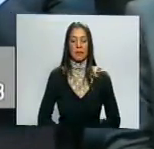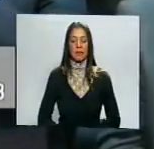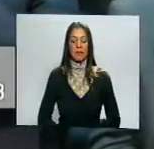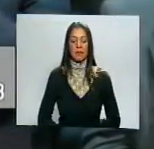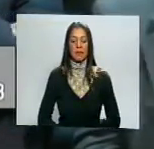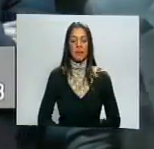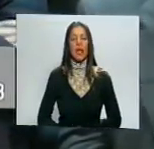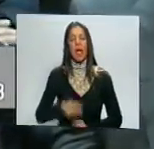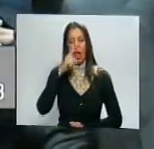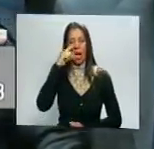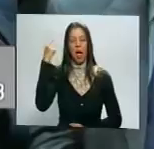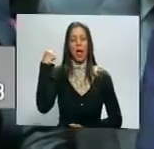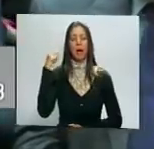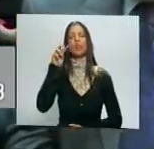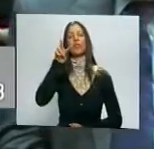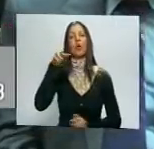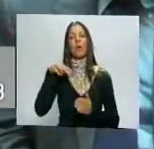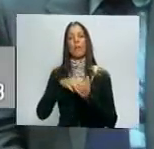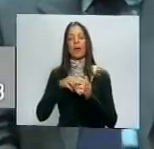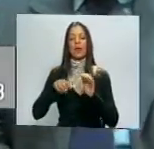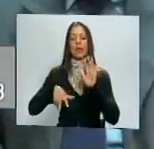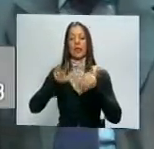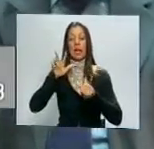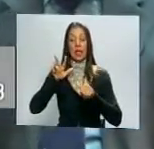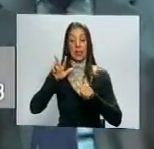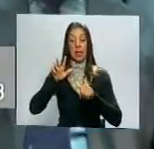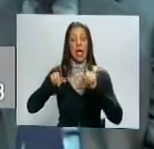Eso fue en el 2013. Después, en el